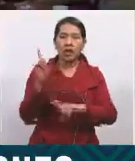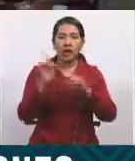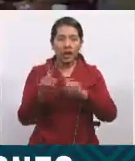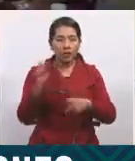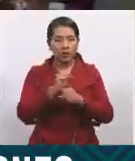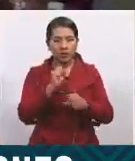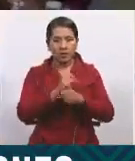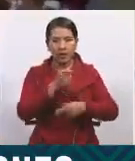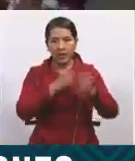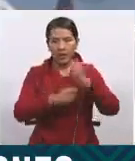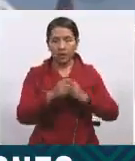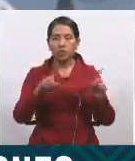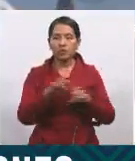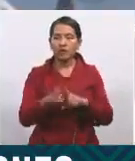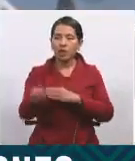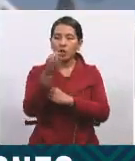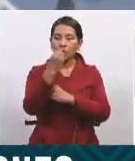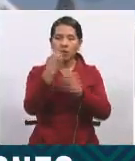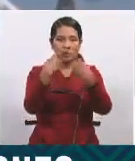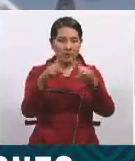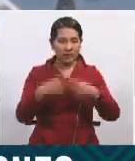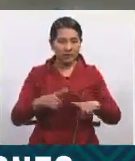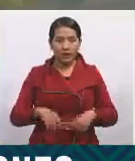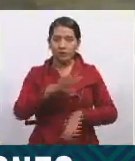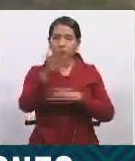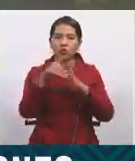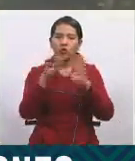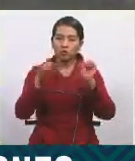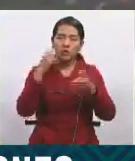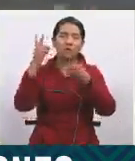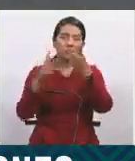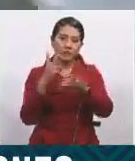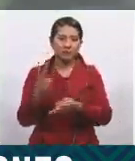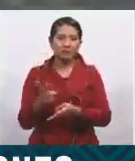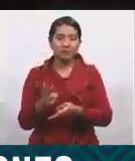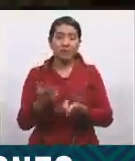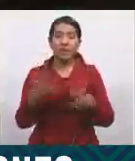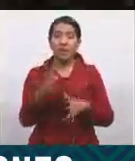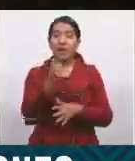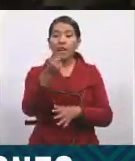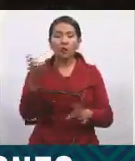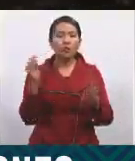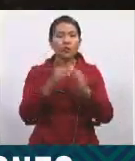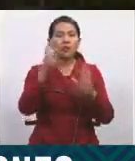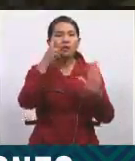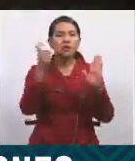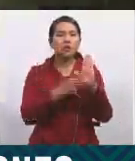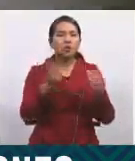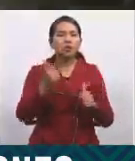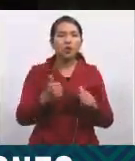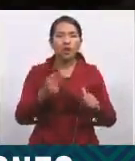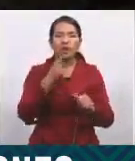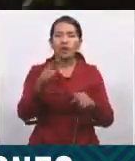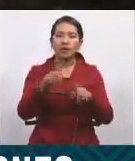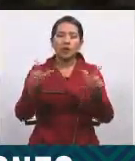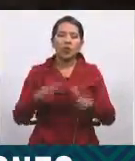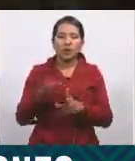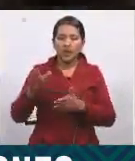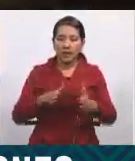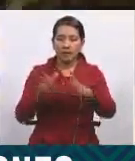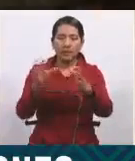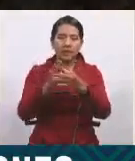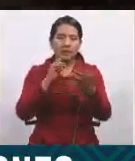gastronomía singular que el turista no puede dejar de conocer y visitar en su estadía. Algunos de los destinos reconocidos son los denominados Caminos de la